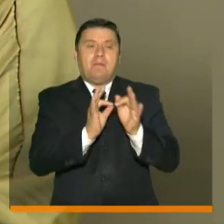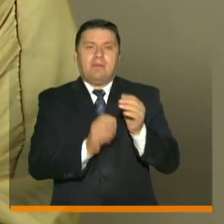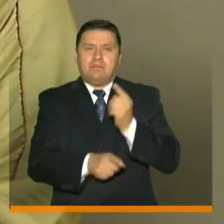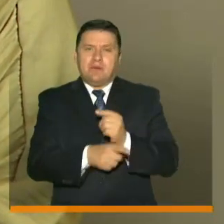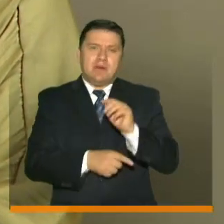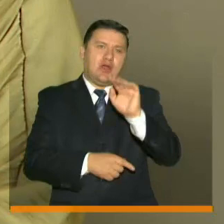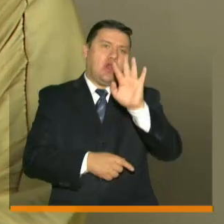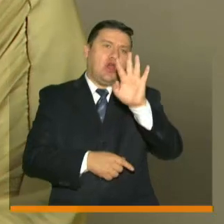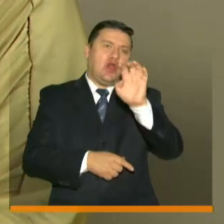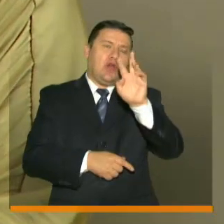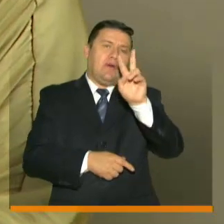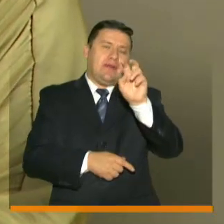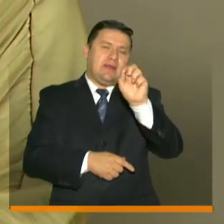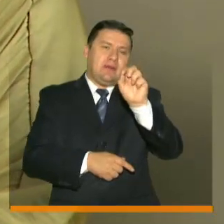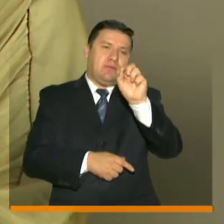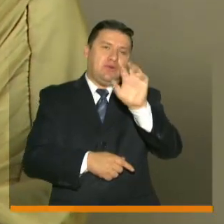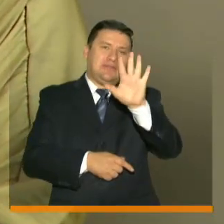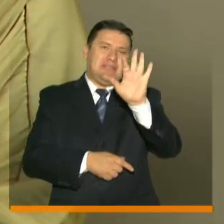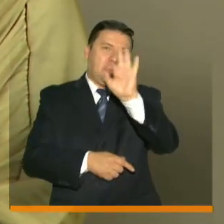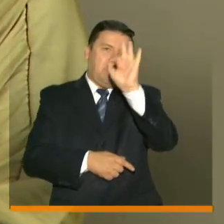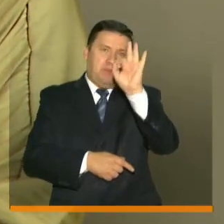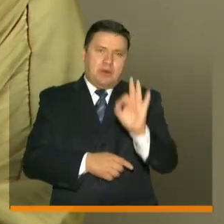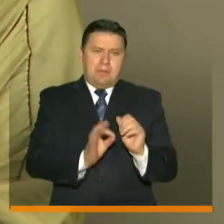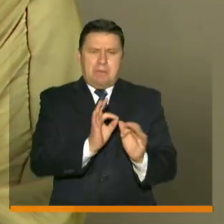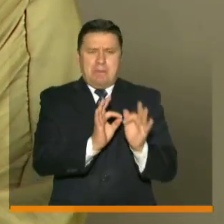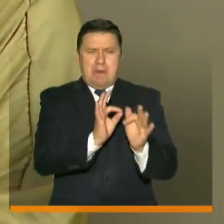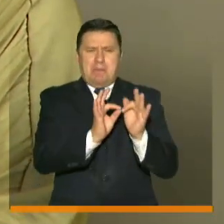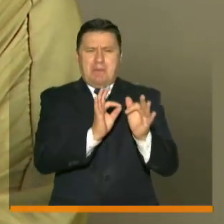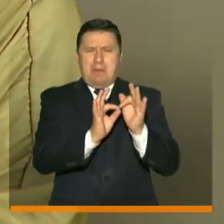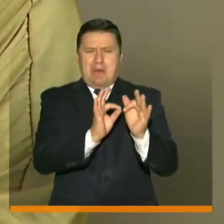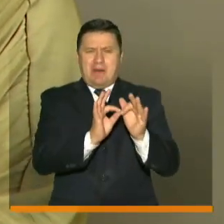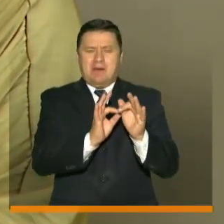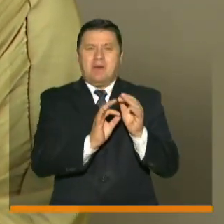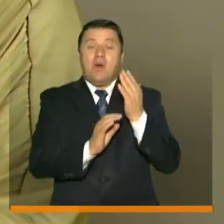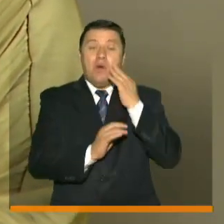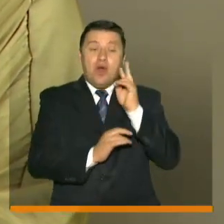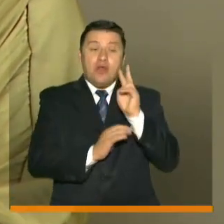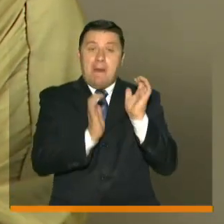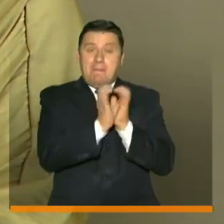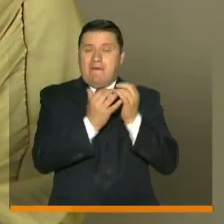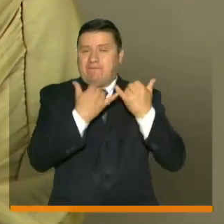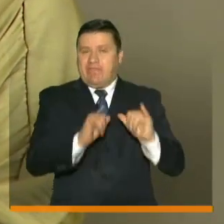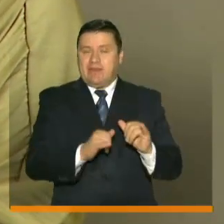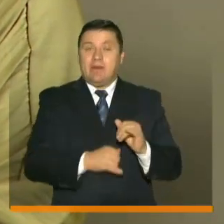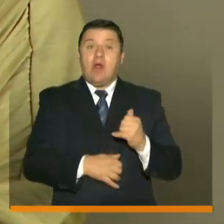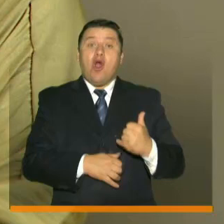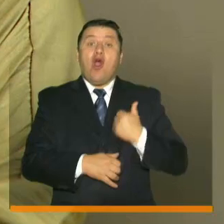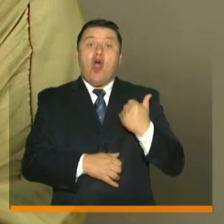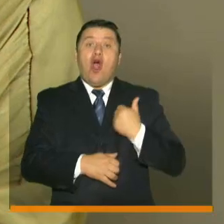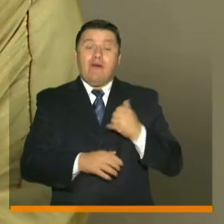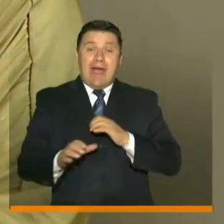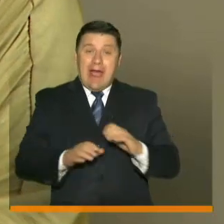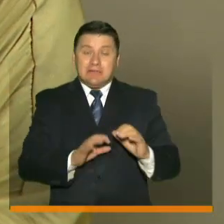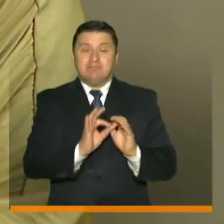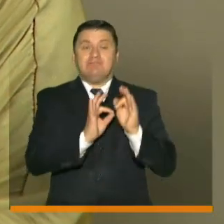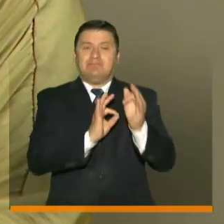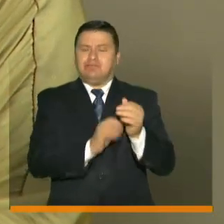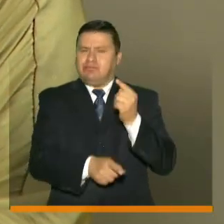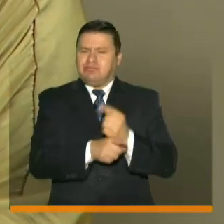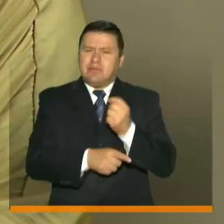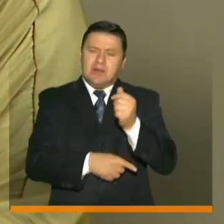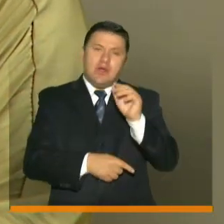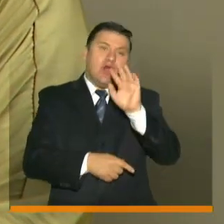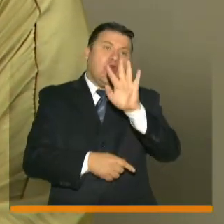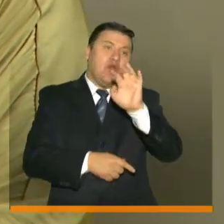del 97.5%. Terminamos este proceso el 2 de mayo. Y en Jóvenes en Acción tuvimos una efectividad